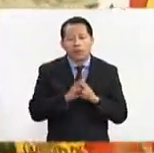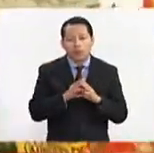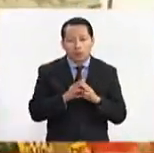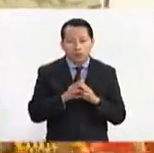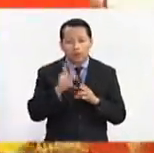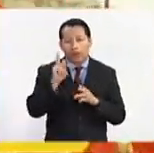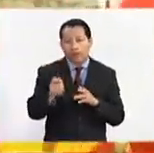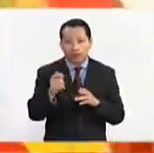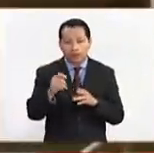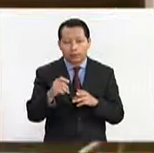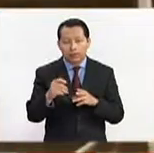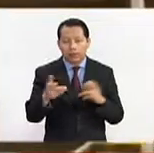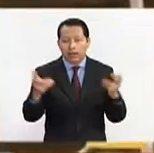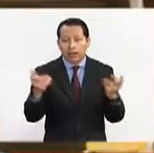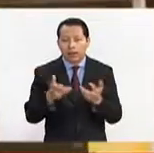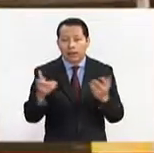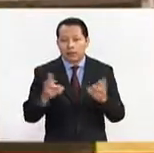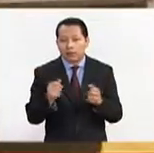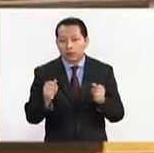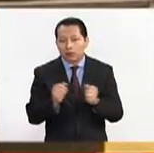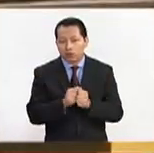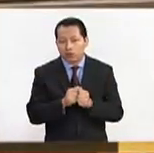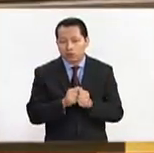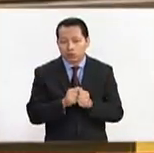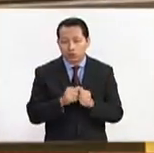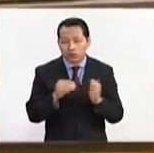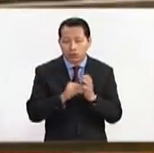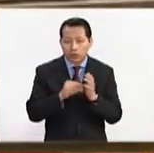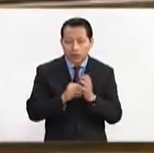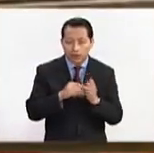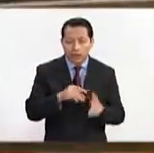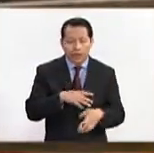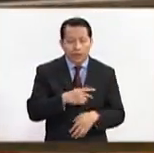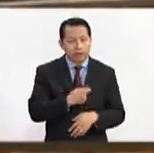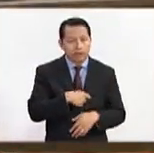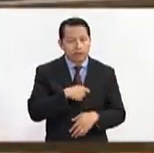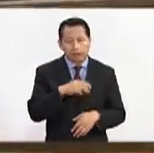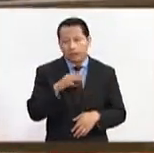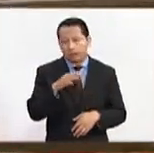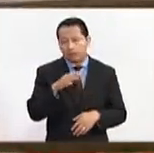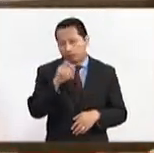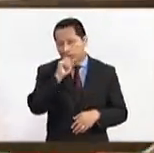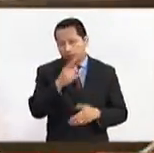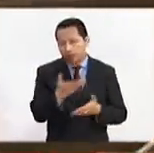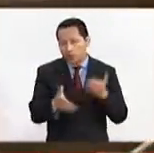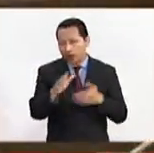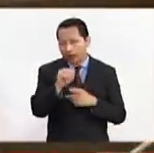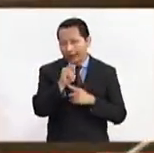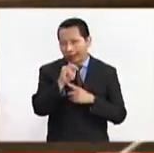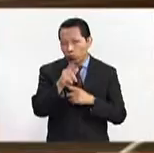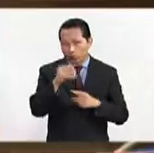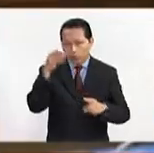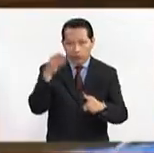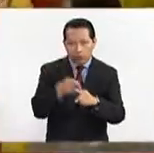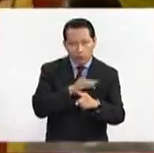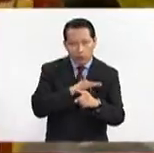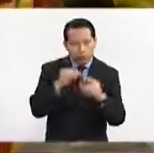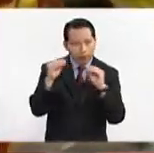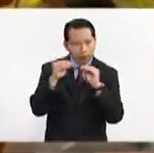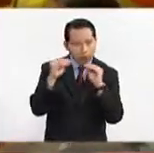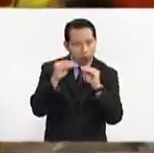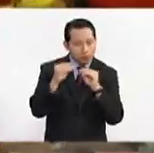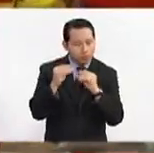prever que la conducta con la todavía autonomía de Cataluña sería bien distinta y sería mucho más inclinada a una